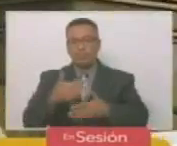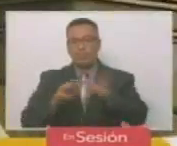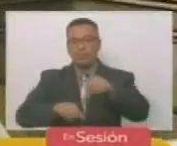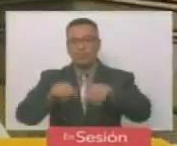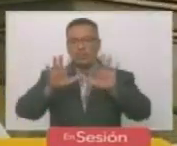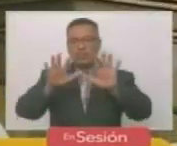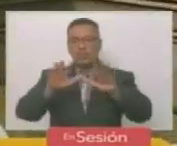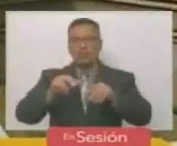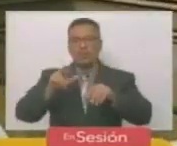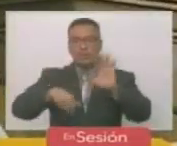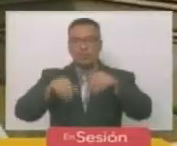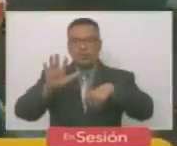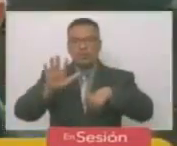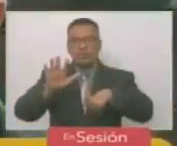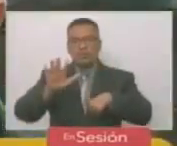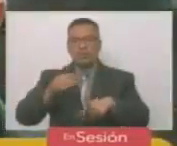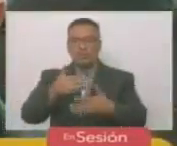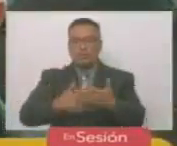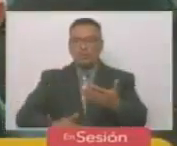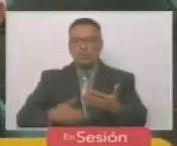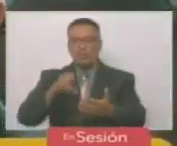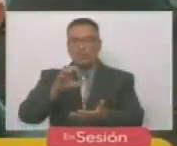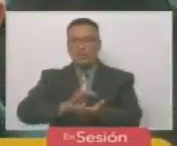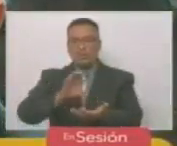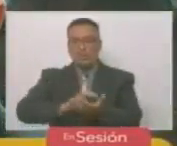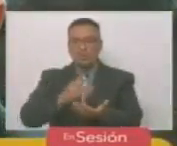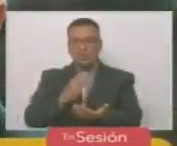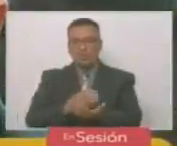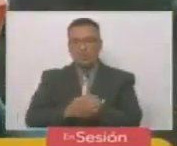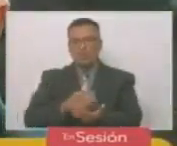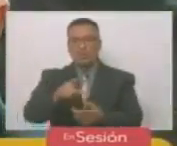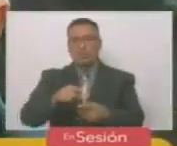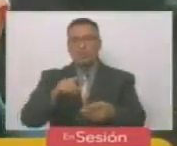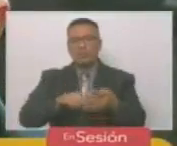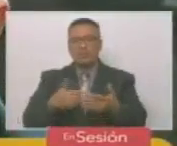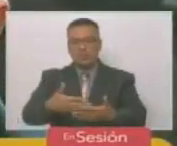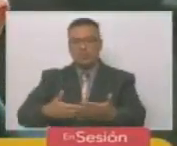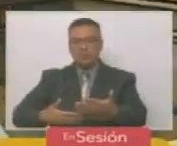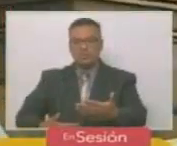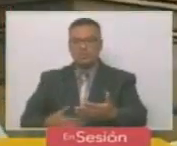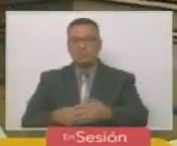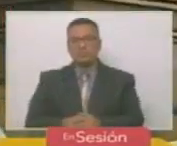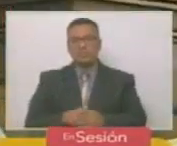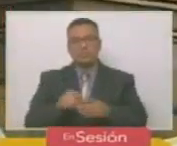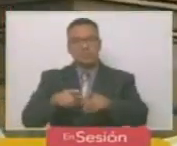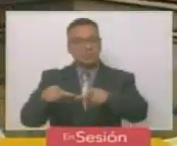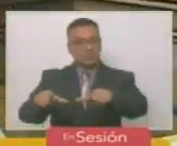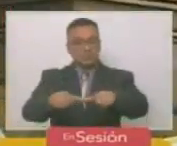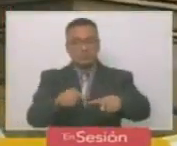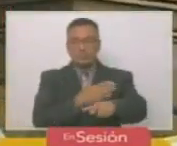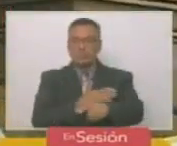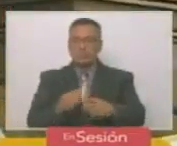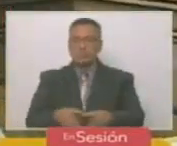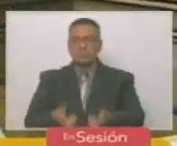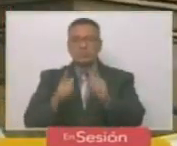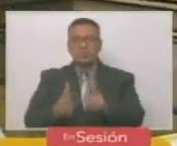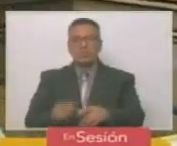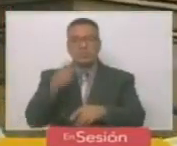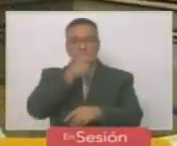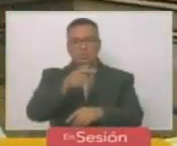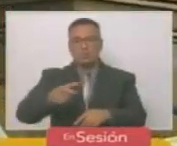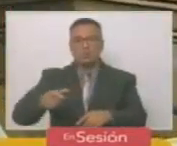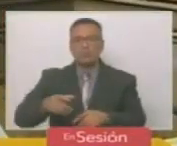15. Únicamente se expedirán copias simples o certificadas del registro de antecedentes penales a las autoridades públicas